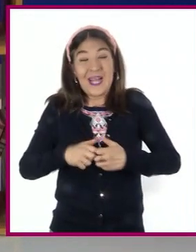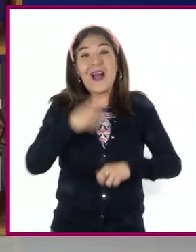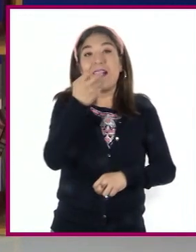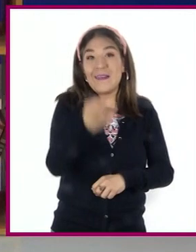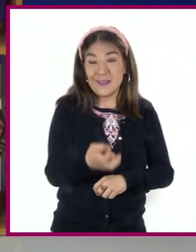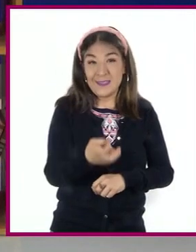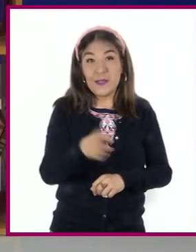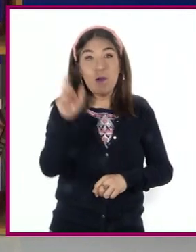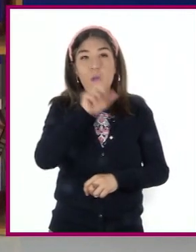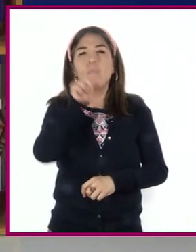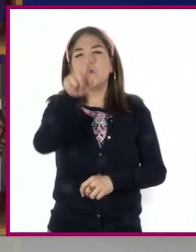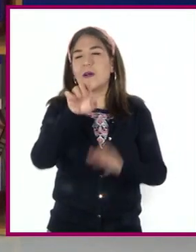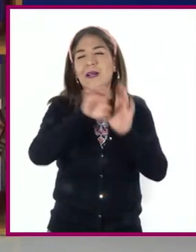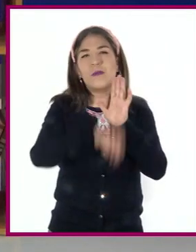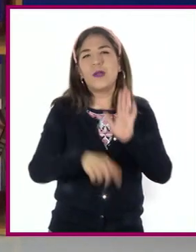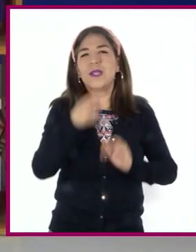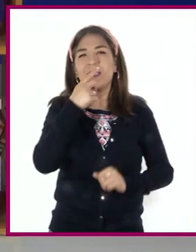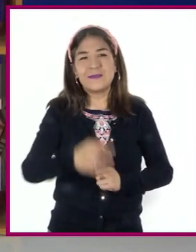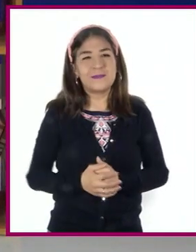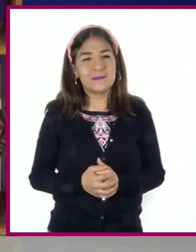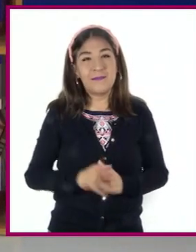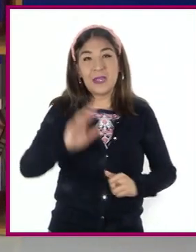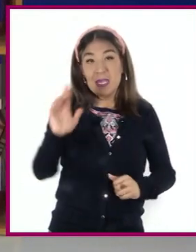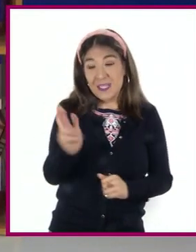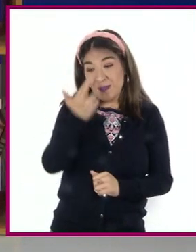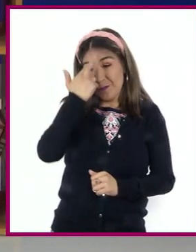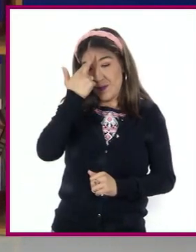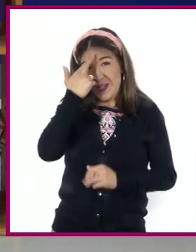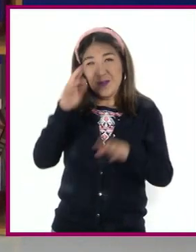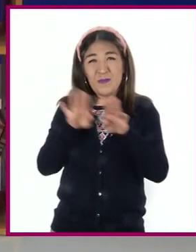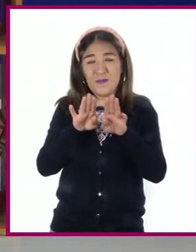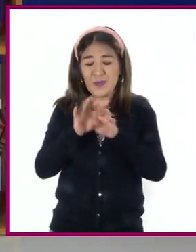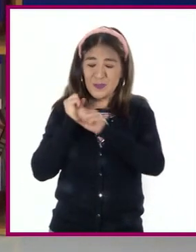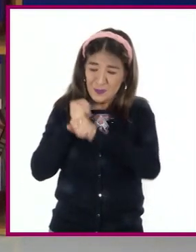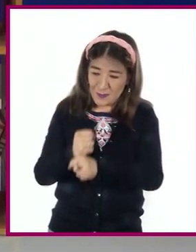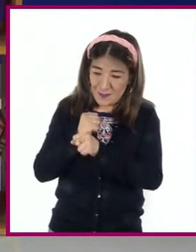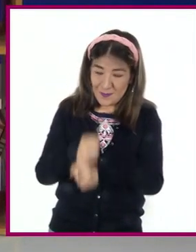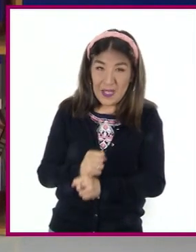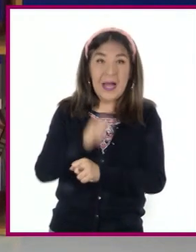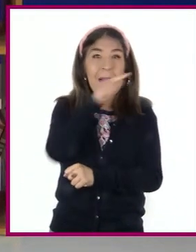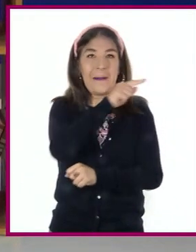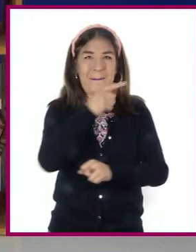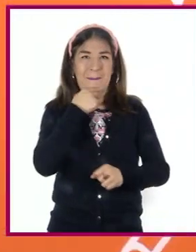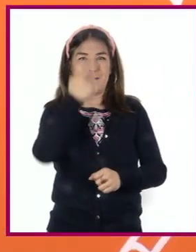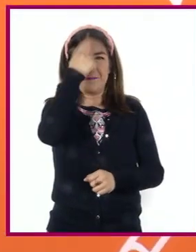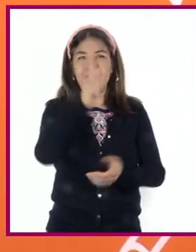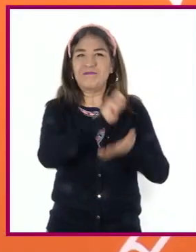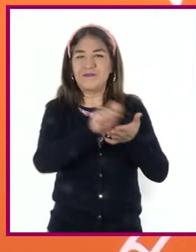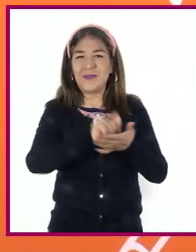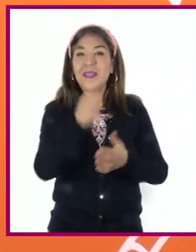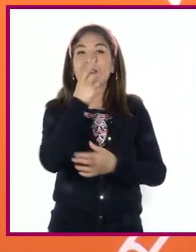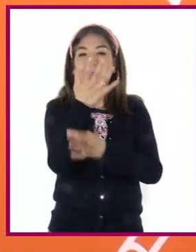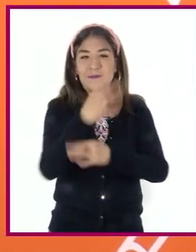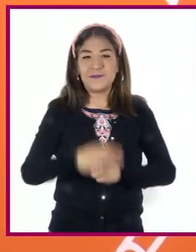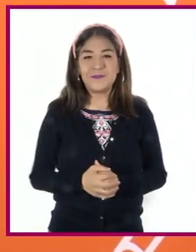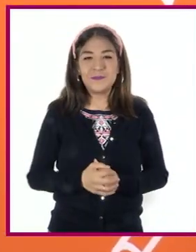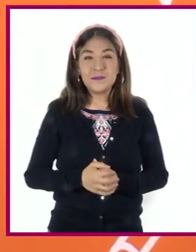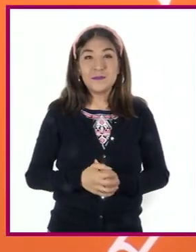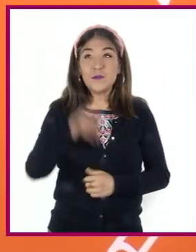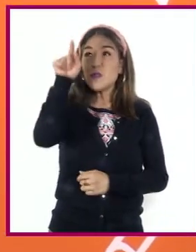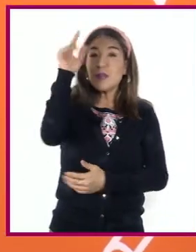más fácil. Veamos una. Eras la boina gris y el corazón en calma. Esta